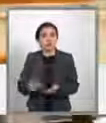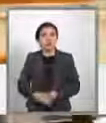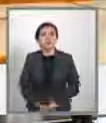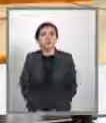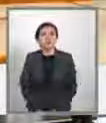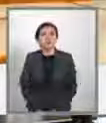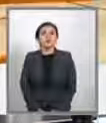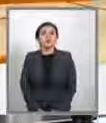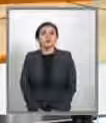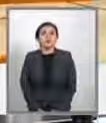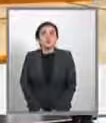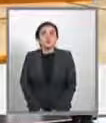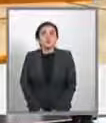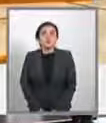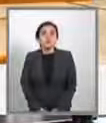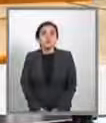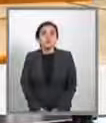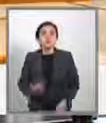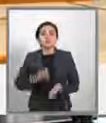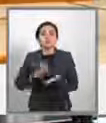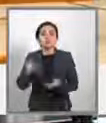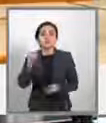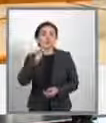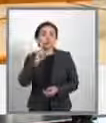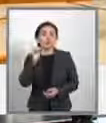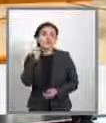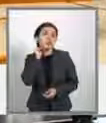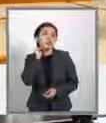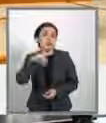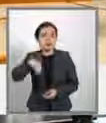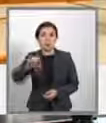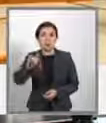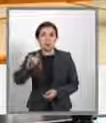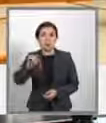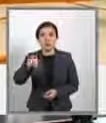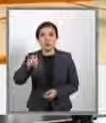Gracias, senadora Martínez. Consulte, por favor.